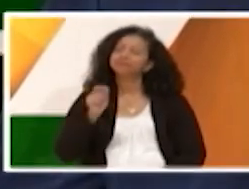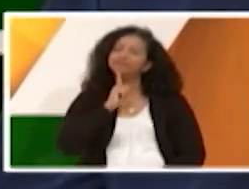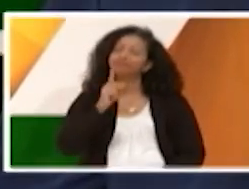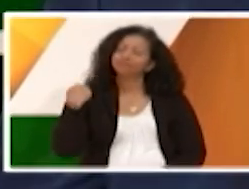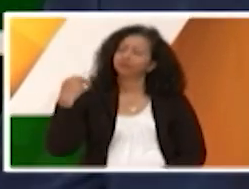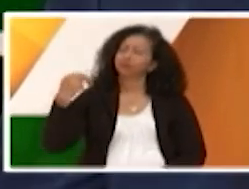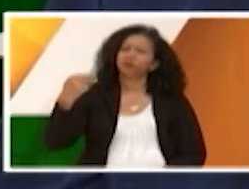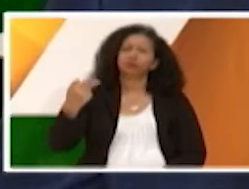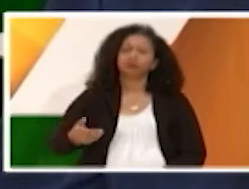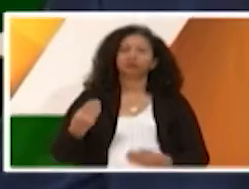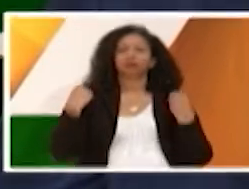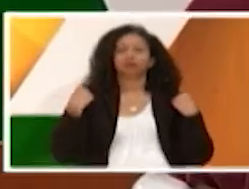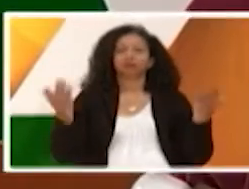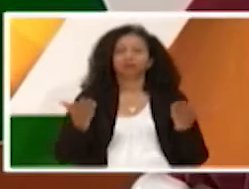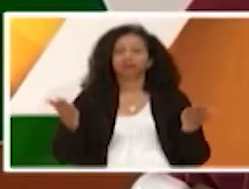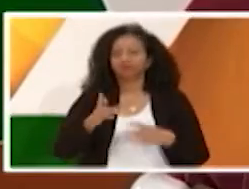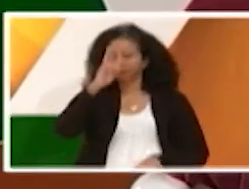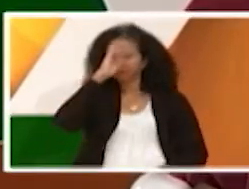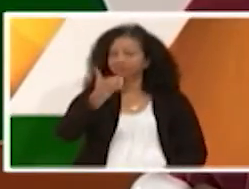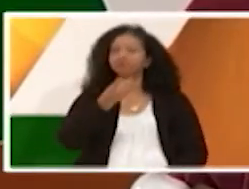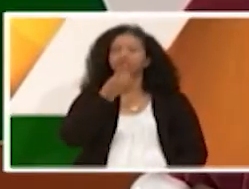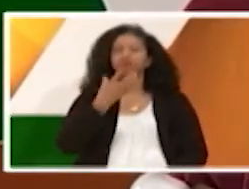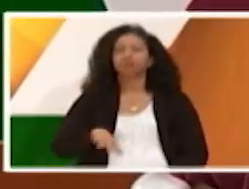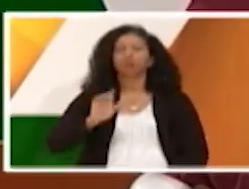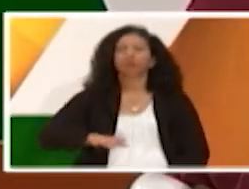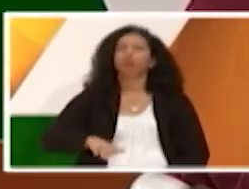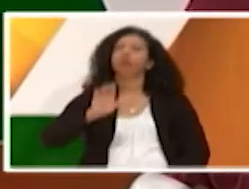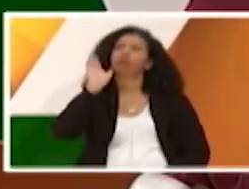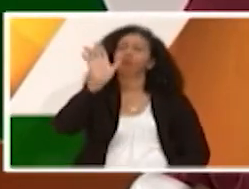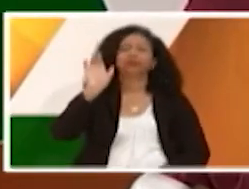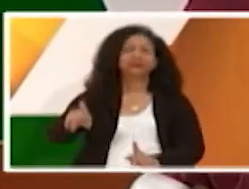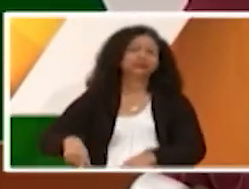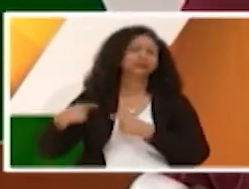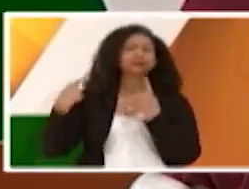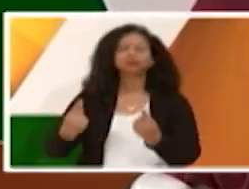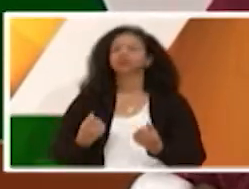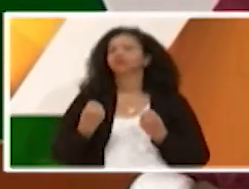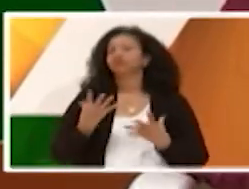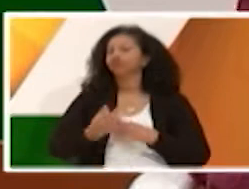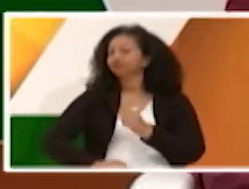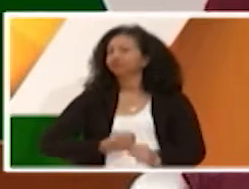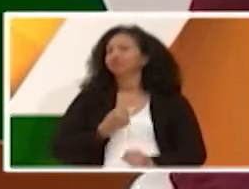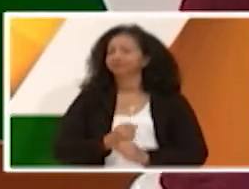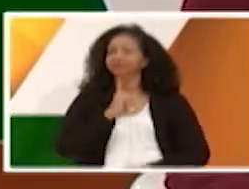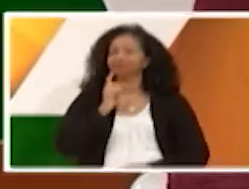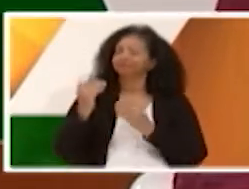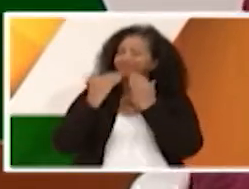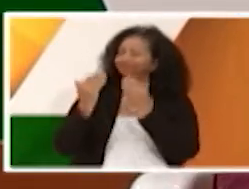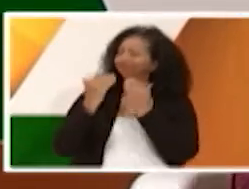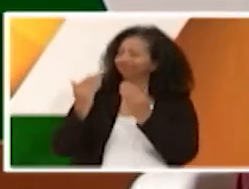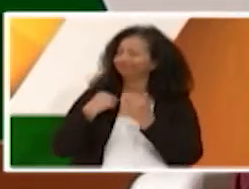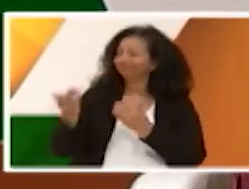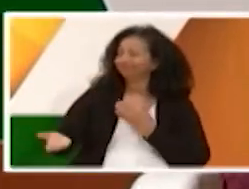del deporte en la República Dominicana, basquetbolista de tantos años, Soterio. Sí, gracias por darme una la estrella.